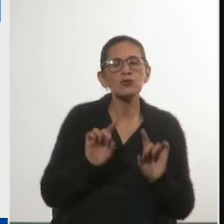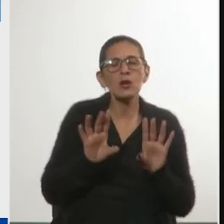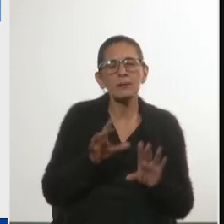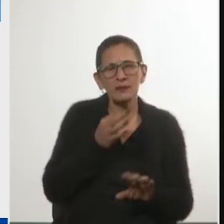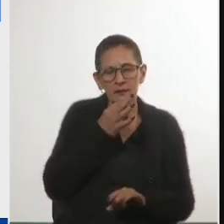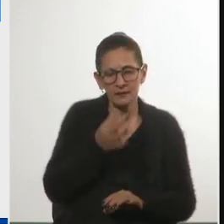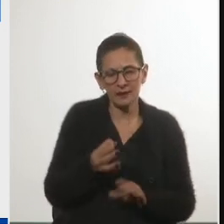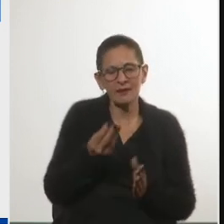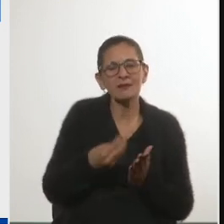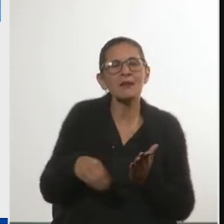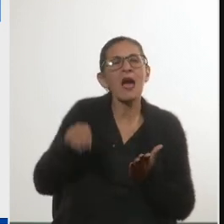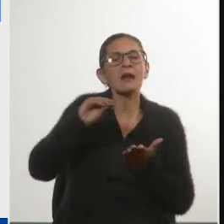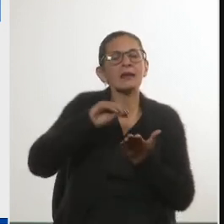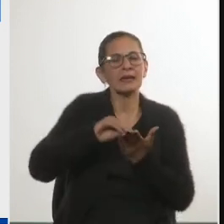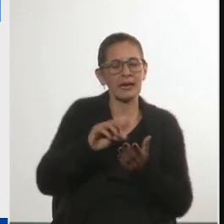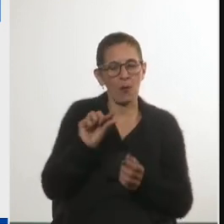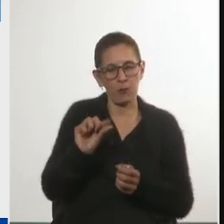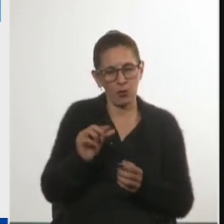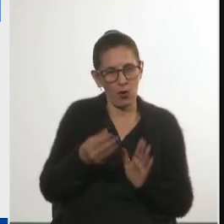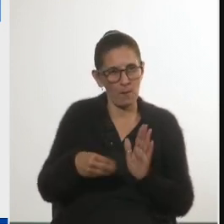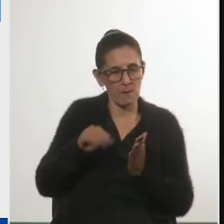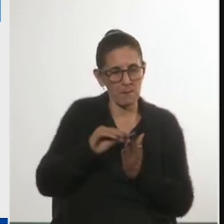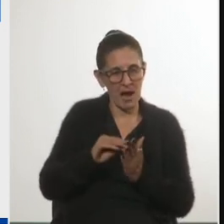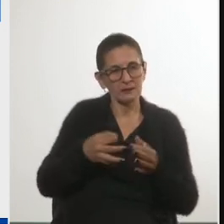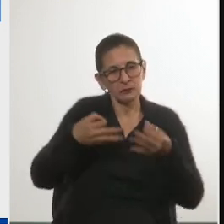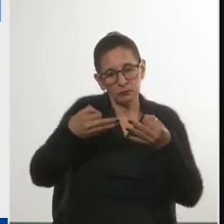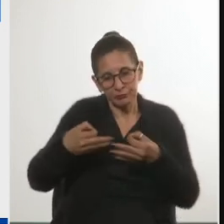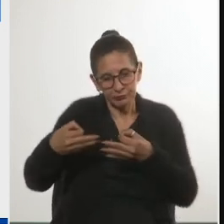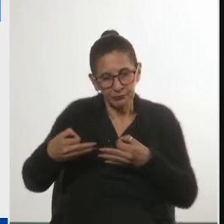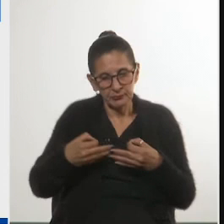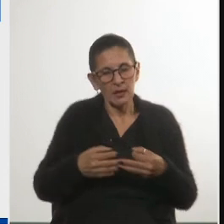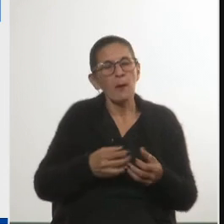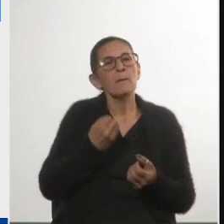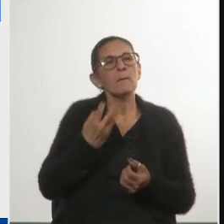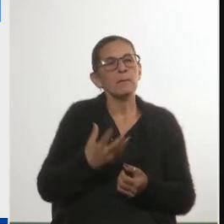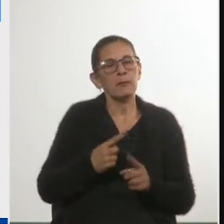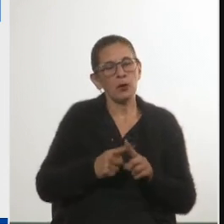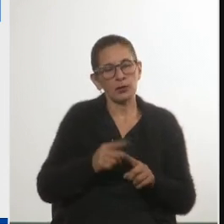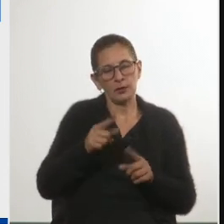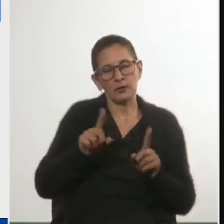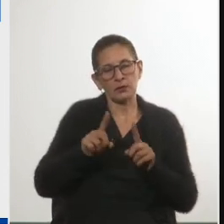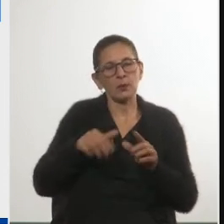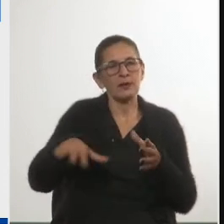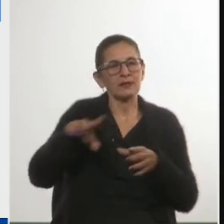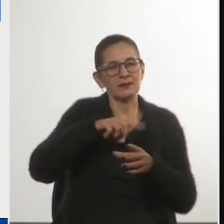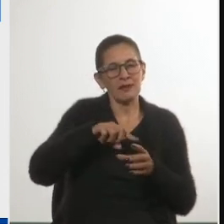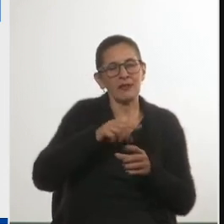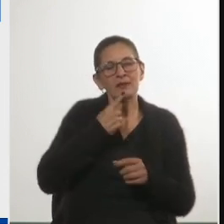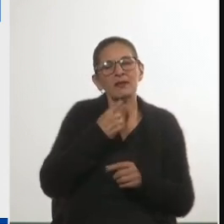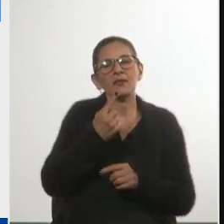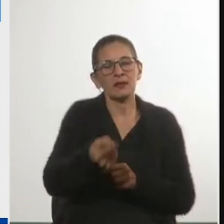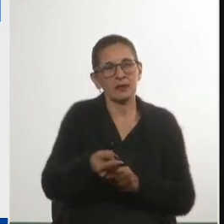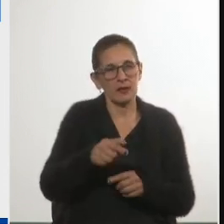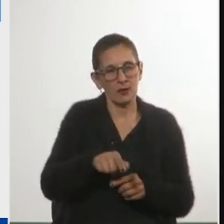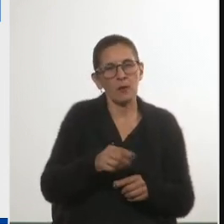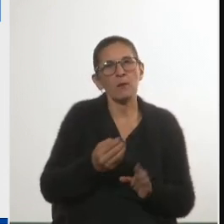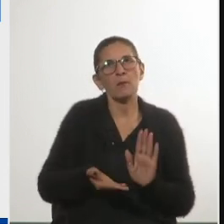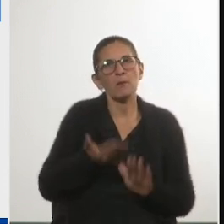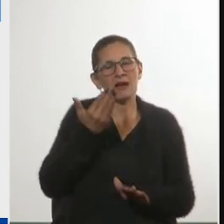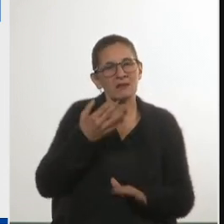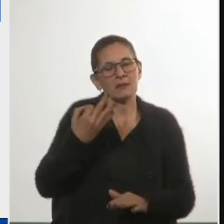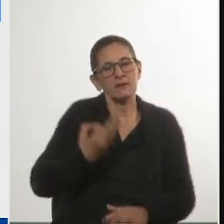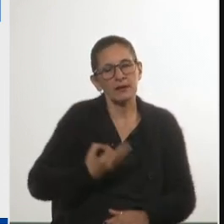simplemente que se agregaron criterios un poco más estrictos, sugeridos por las cátedras y por los académicos que merecen nuestra